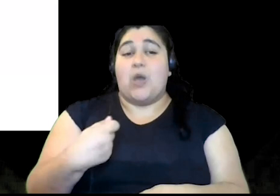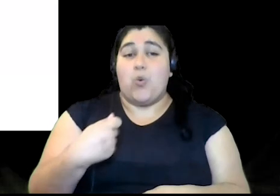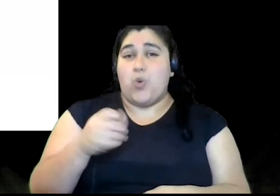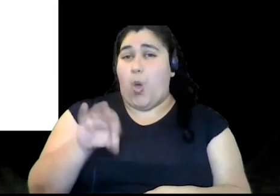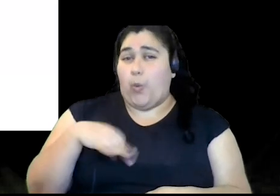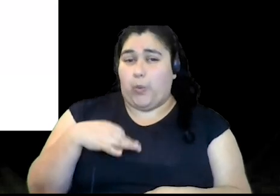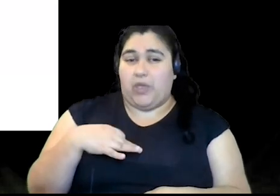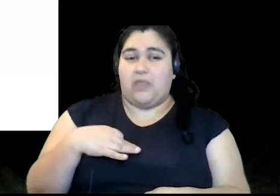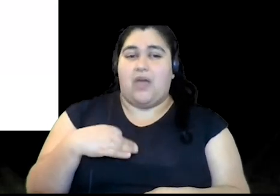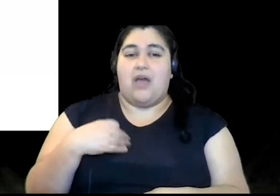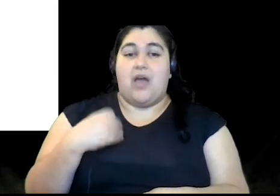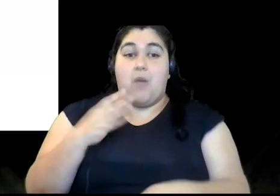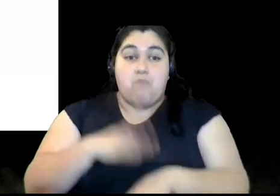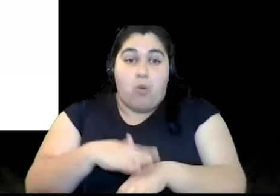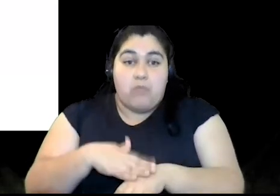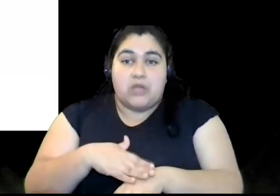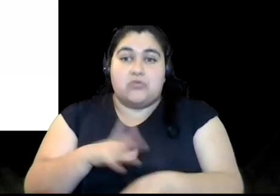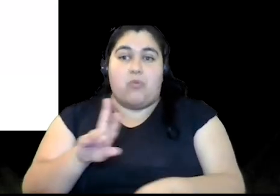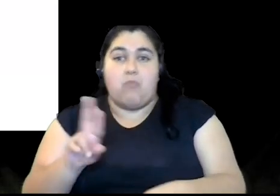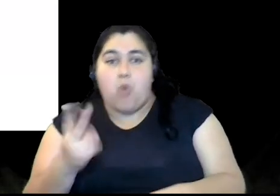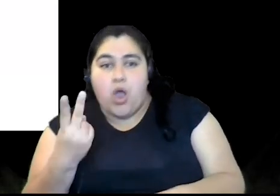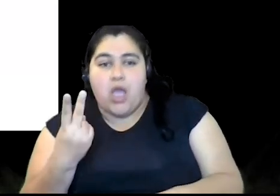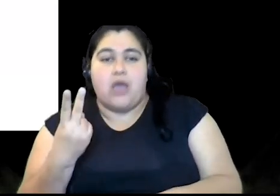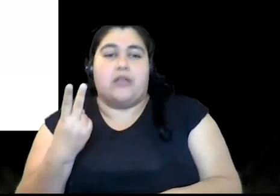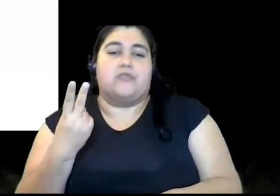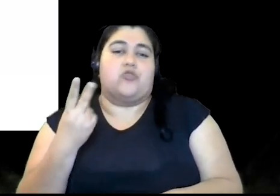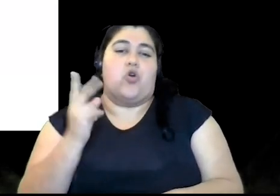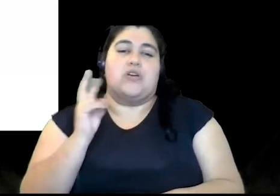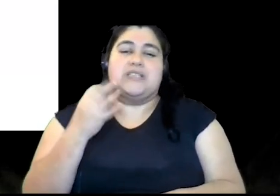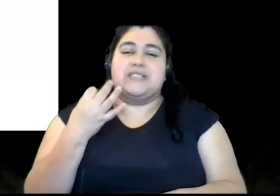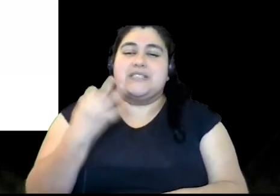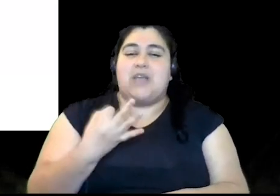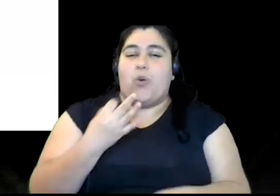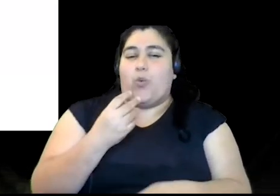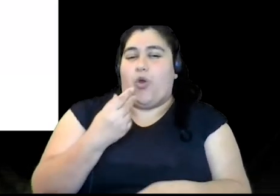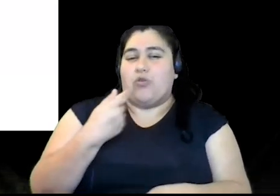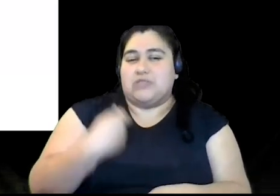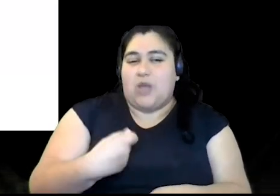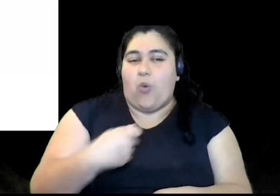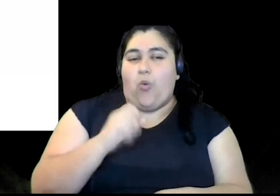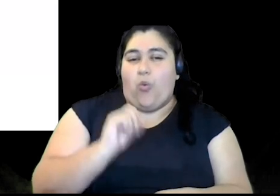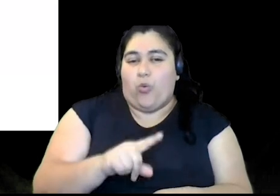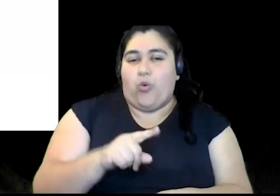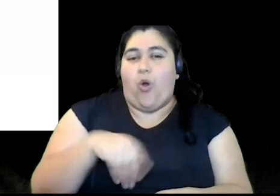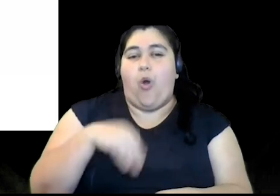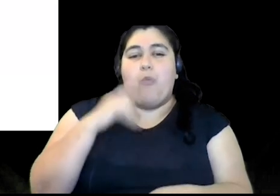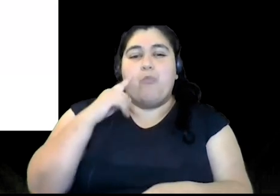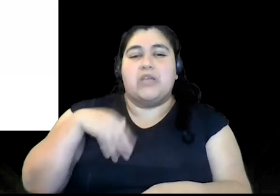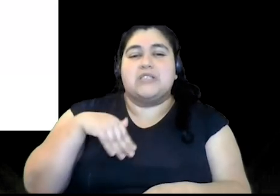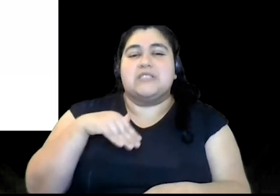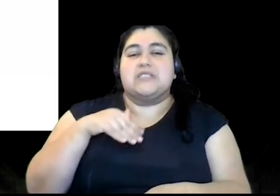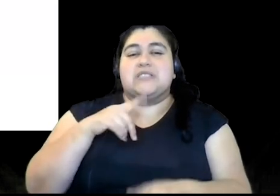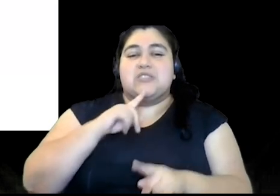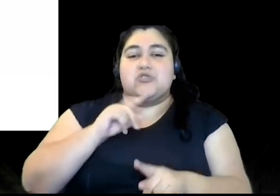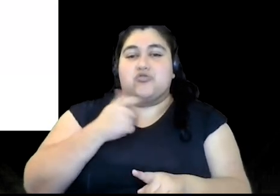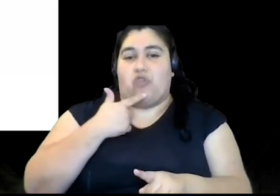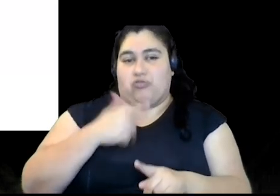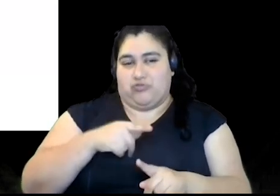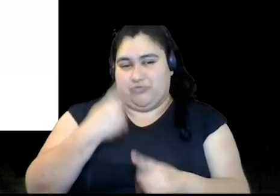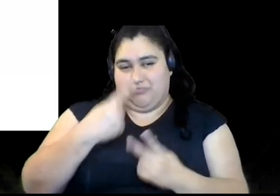que cubran riesgos de muerte, incluidos seguros mixtos con primas de ahorro, la valuación